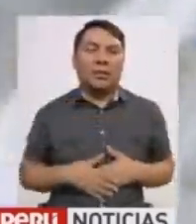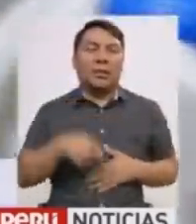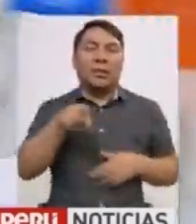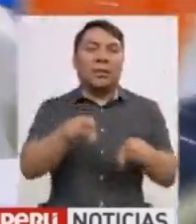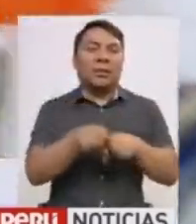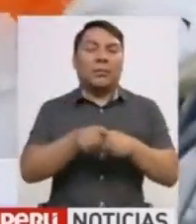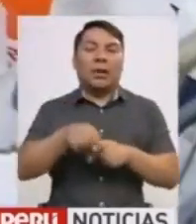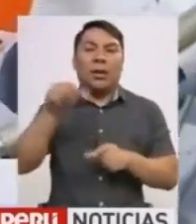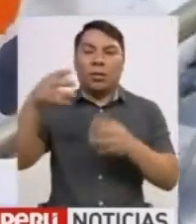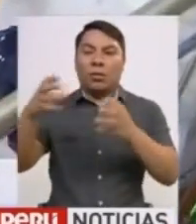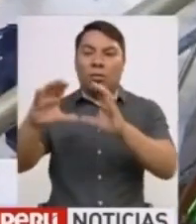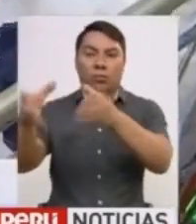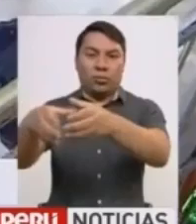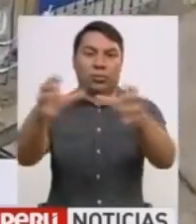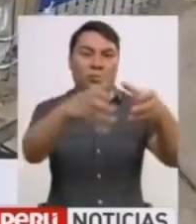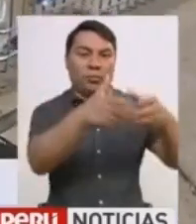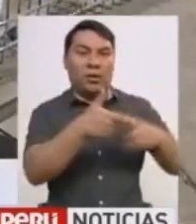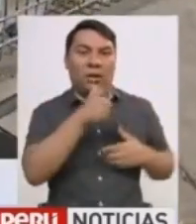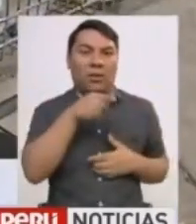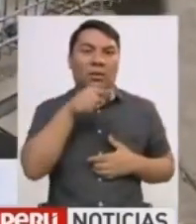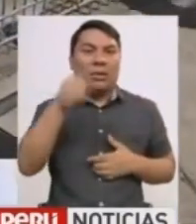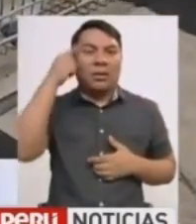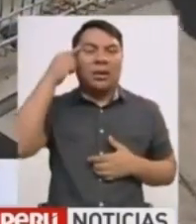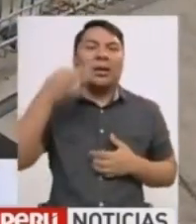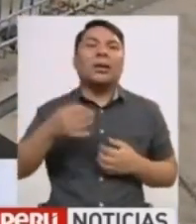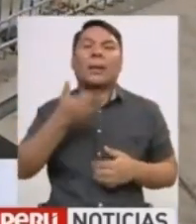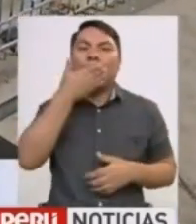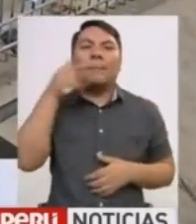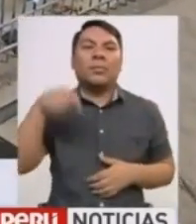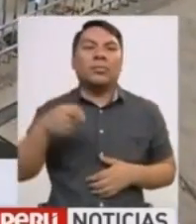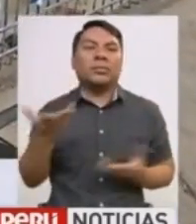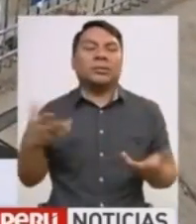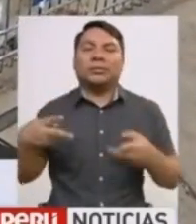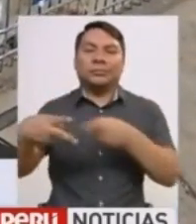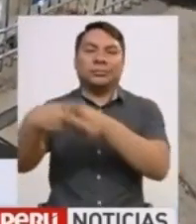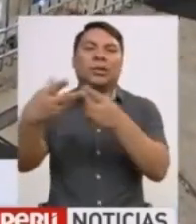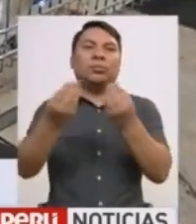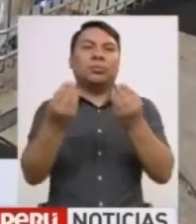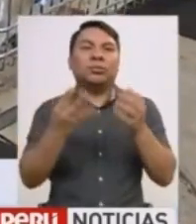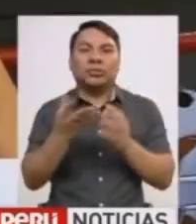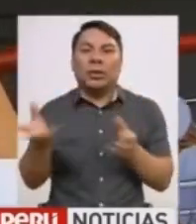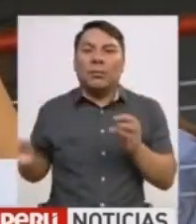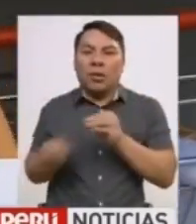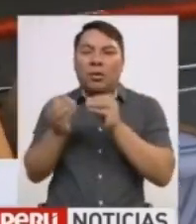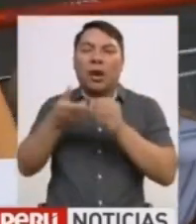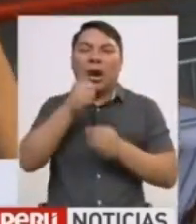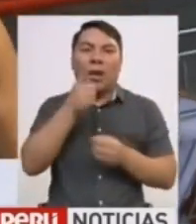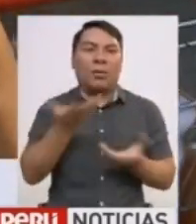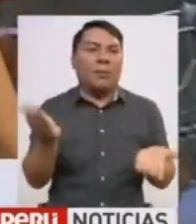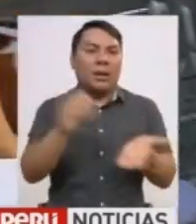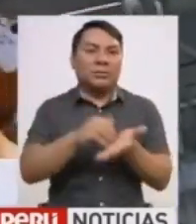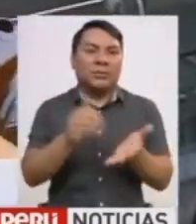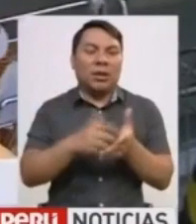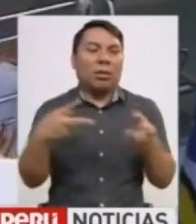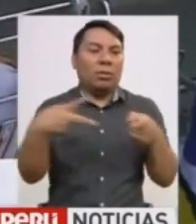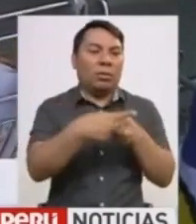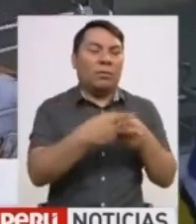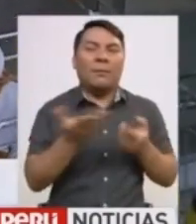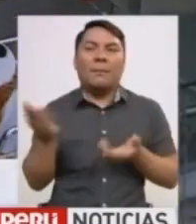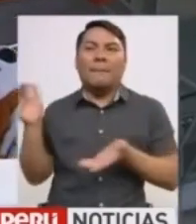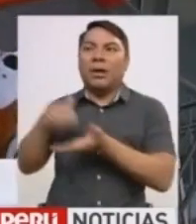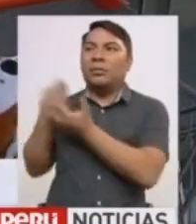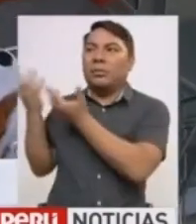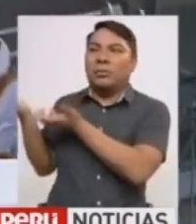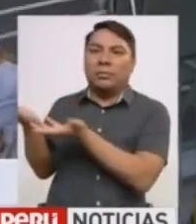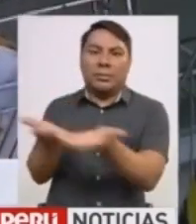pocos locales que aún tienen reservas decidieron racionar la venta por la excesiva demanda. Hemos tenido que esperar para que nos